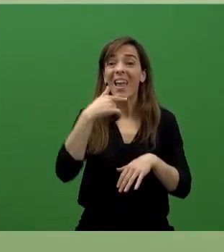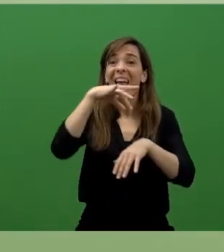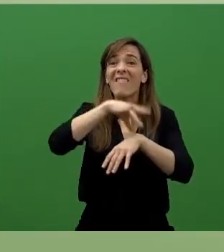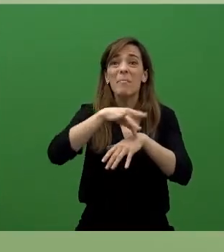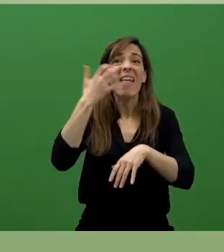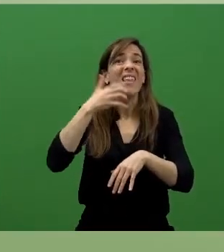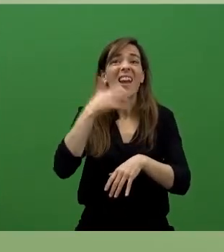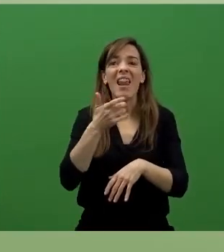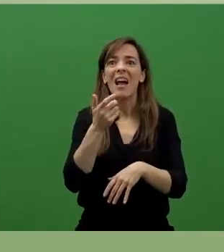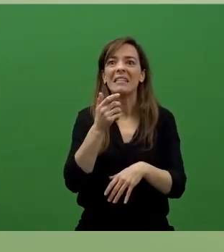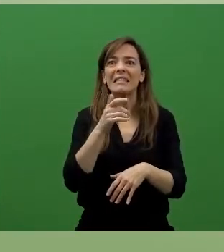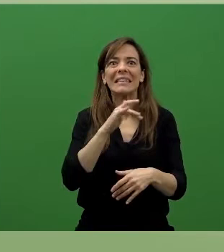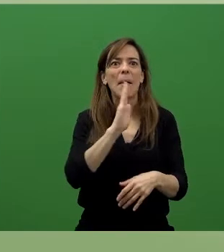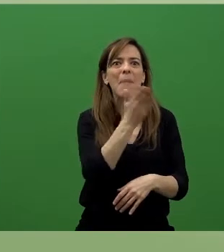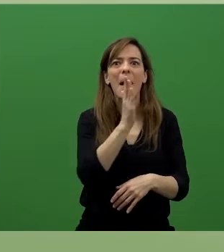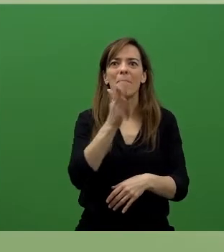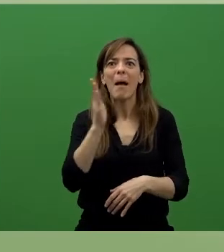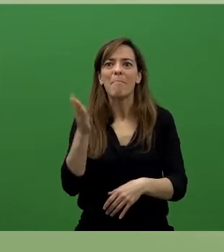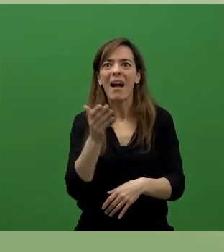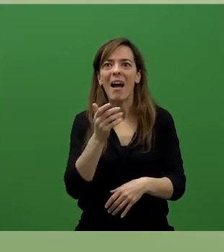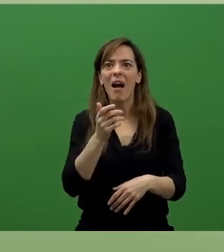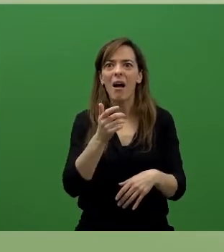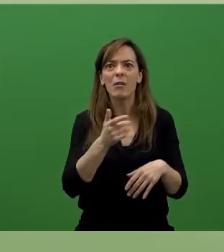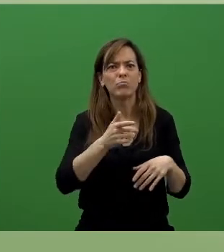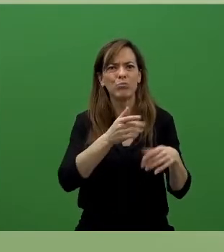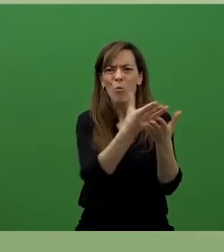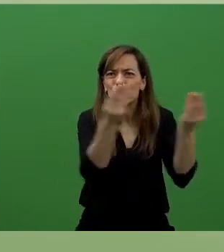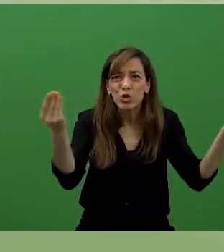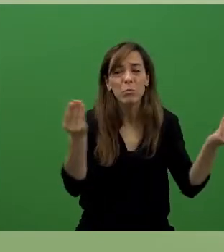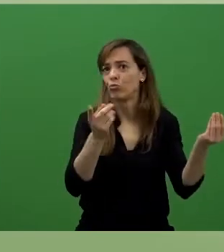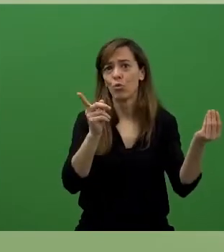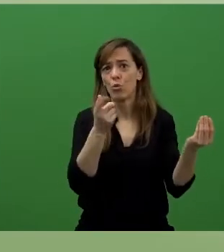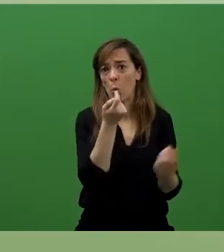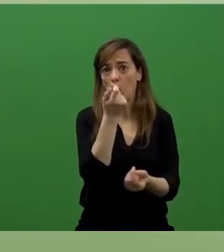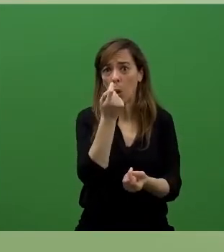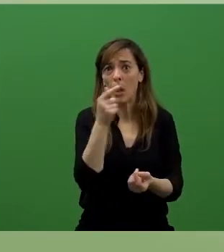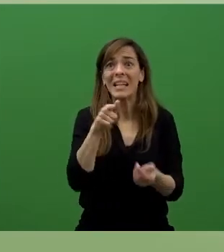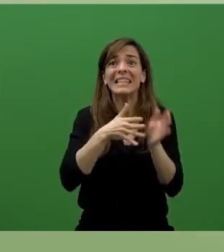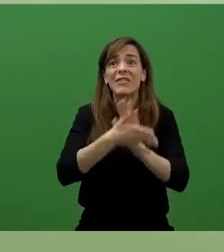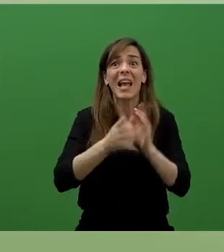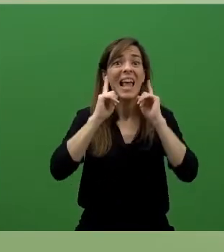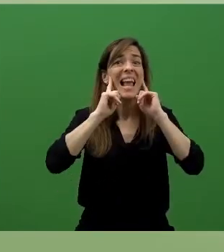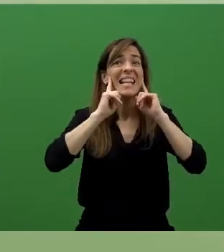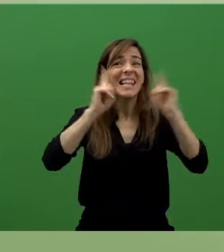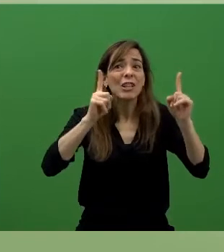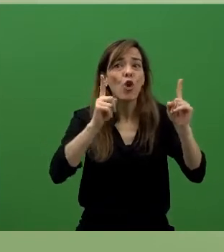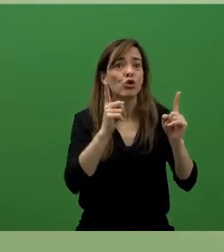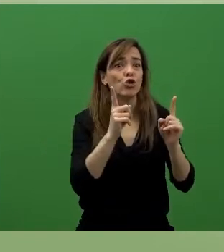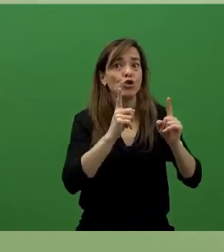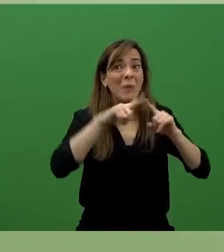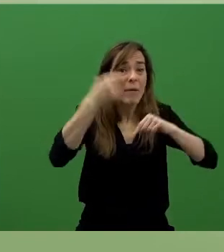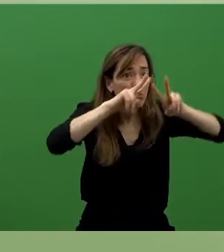poco frecuente, lo que nos implica es que al final tenemos un bajo número de casos para hacer